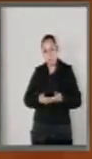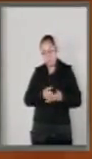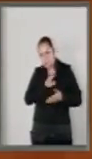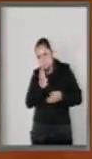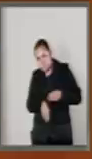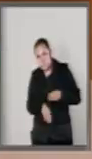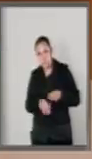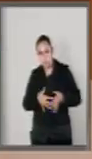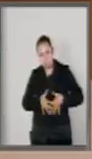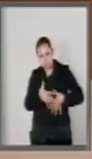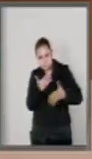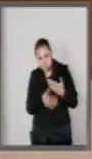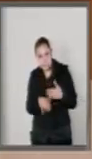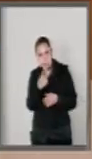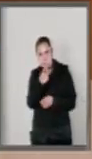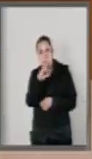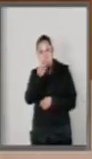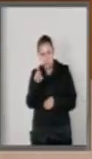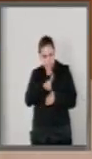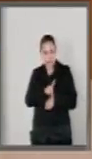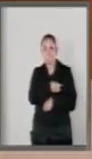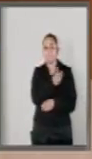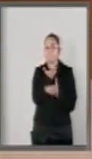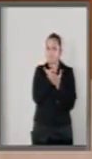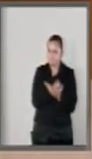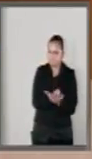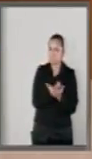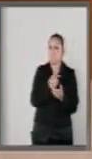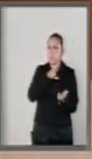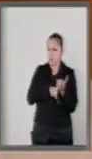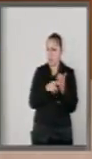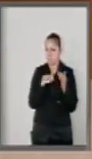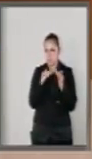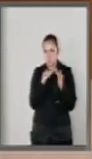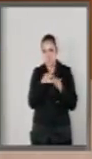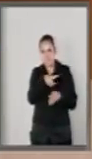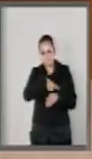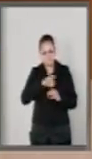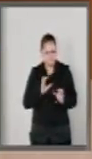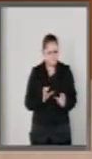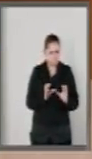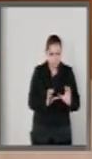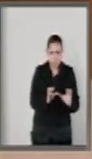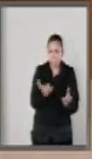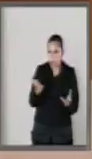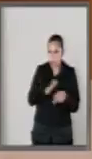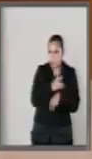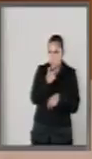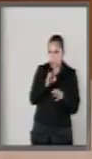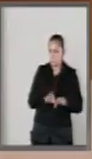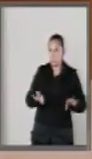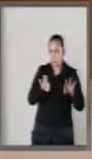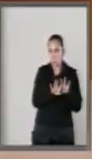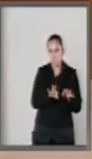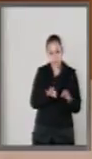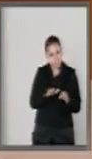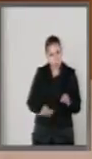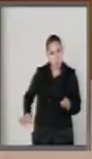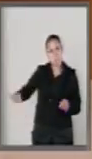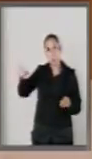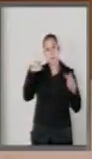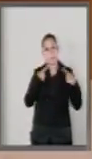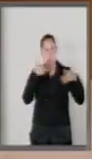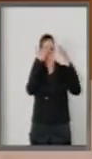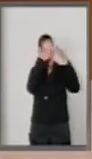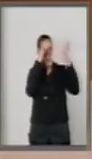y compañeros, los legisladores del PRI consideramos que es necesario que la sociedad tome conciencia sobre estas